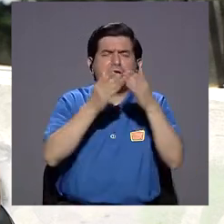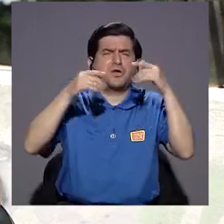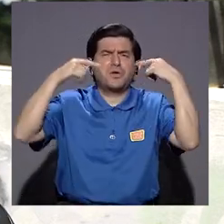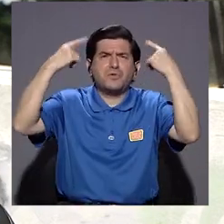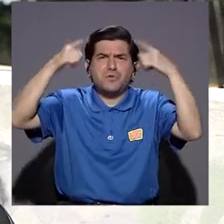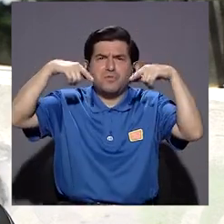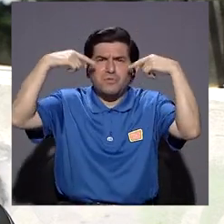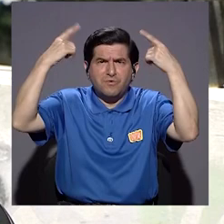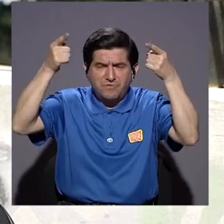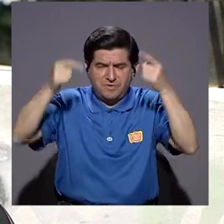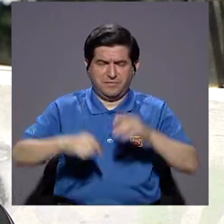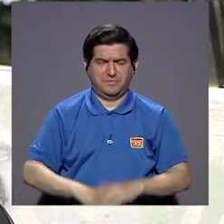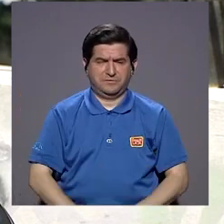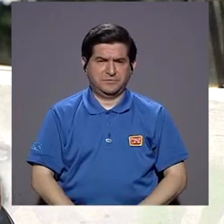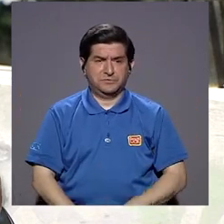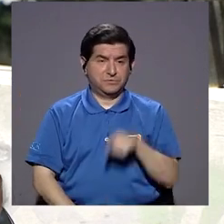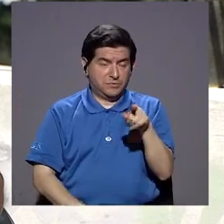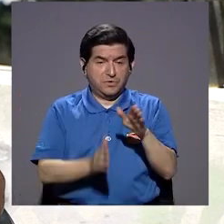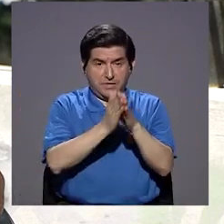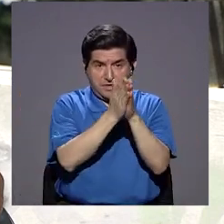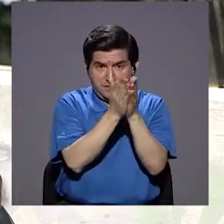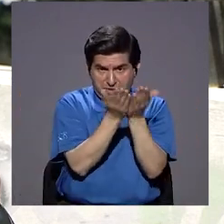muy famoso, los sutras de Patanjali,